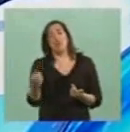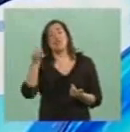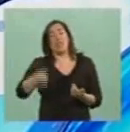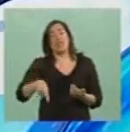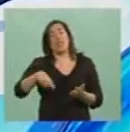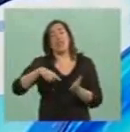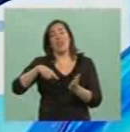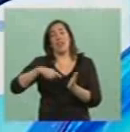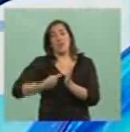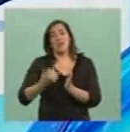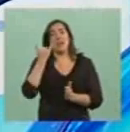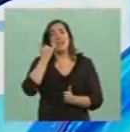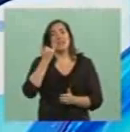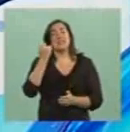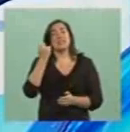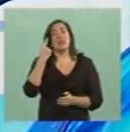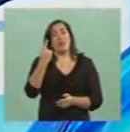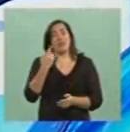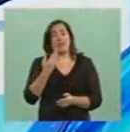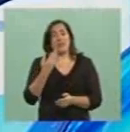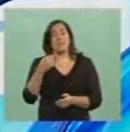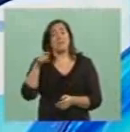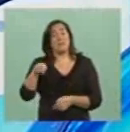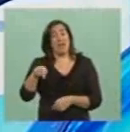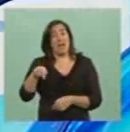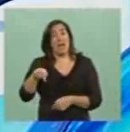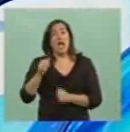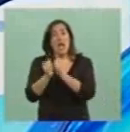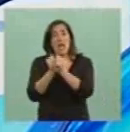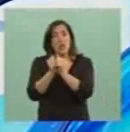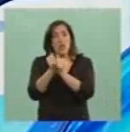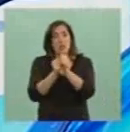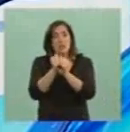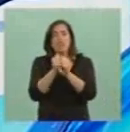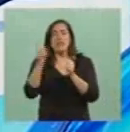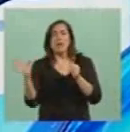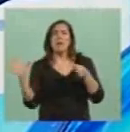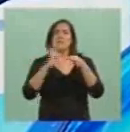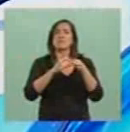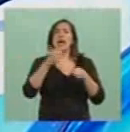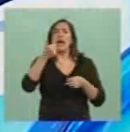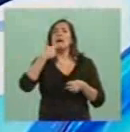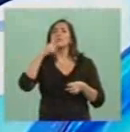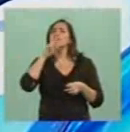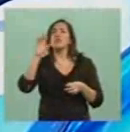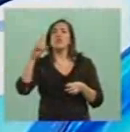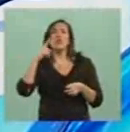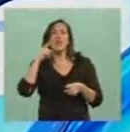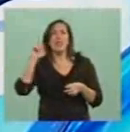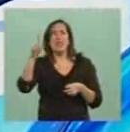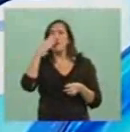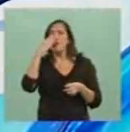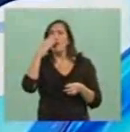Buenos Aires. Pero les decía que además se agregaron al parque industrial empresas como Astori, la famosa cordobesa, que